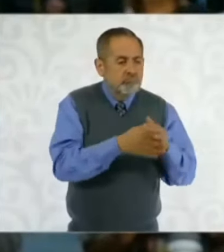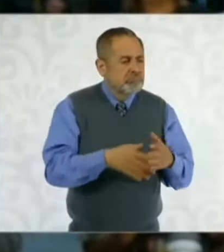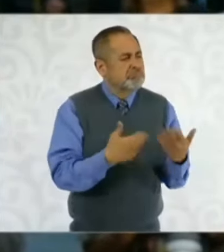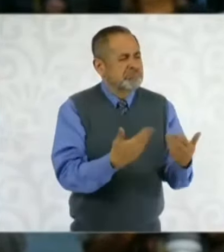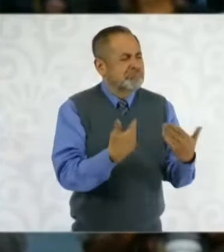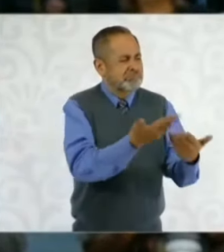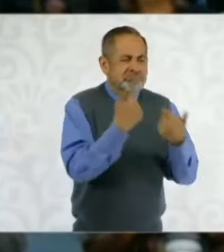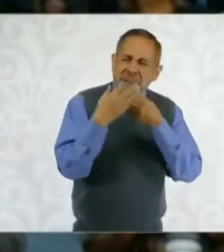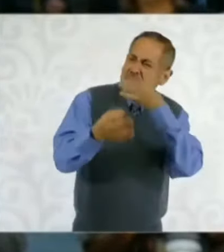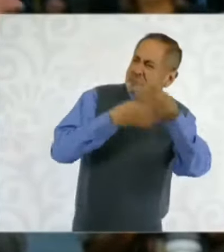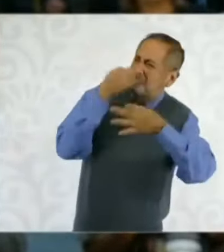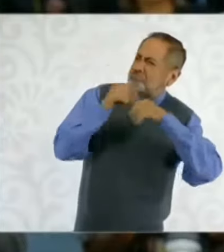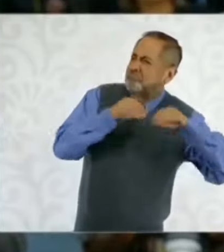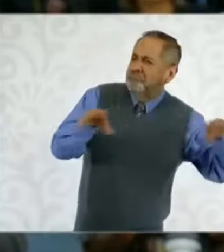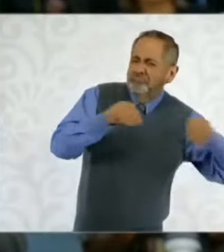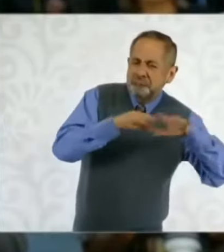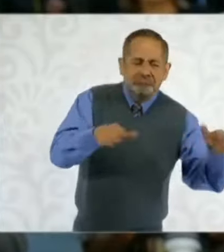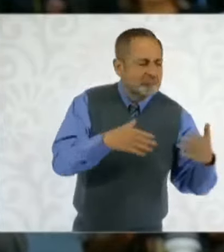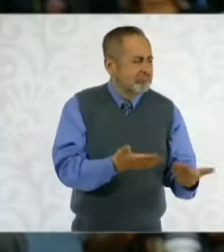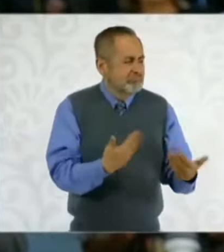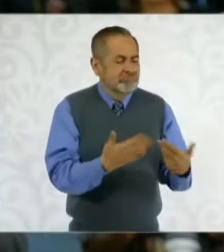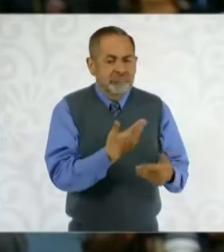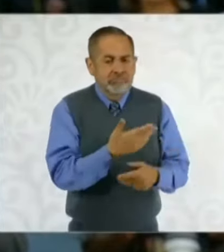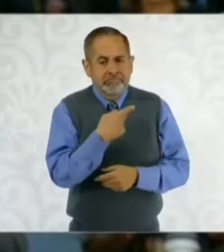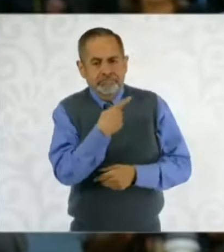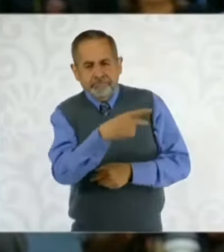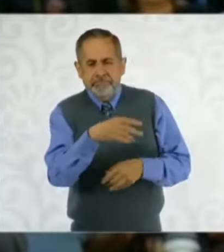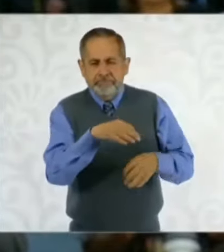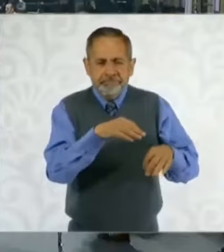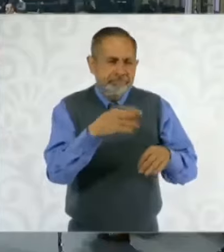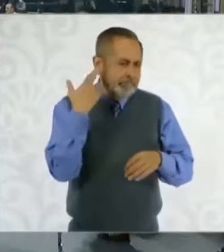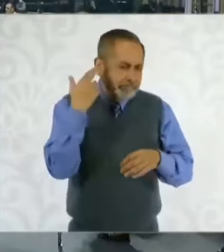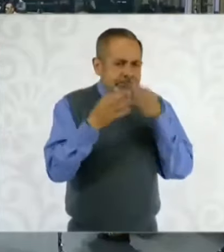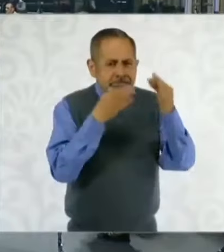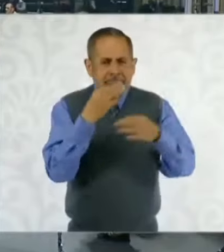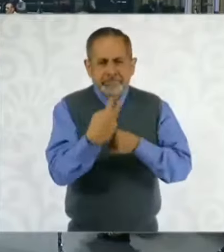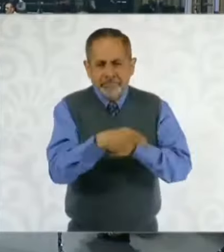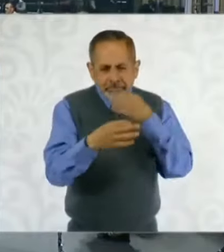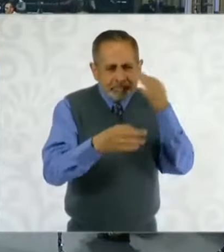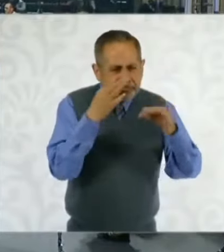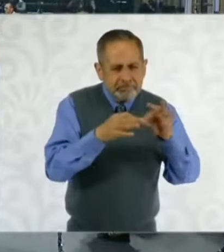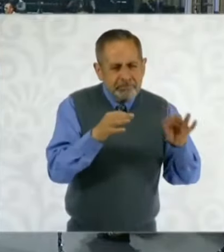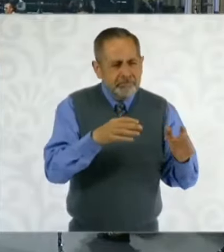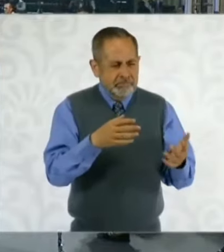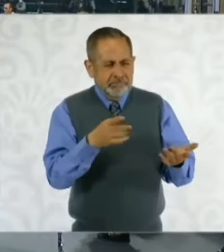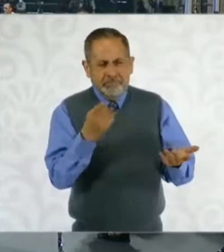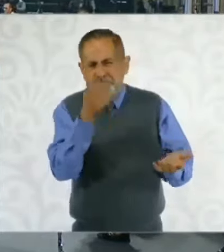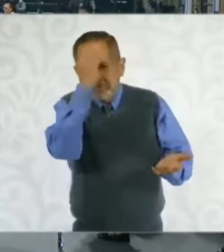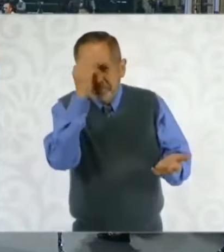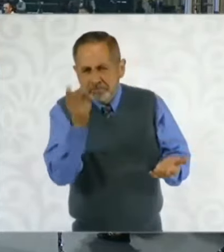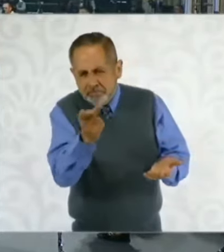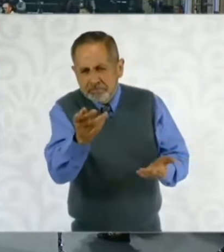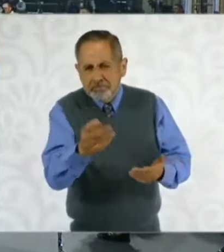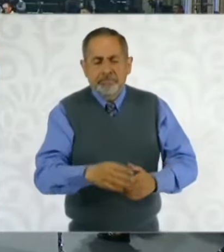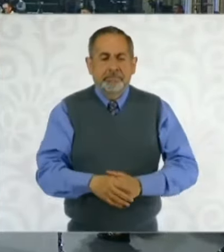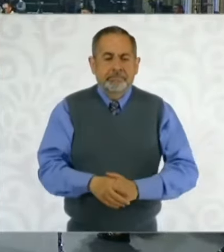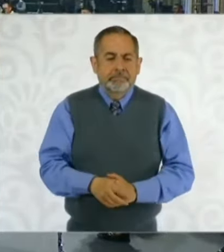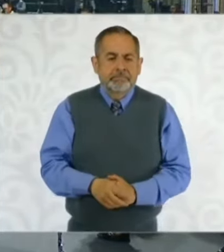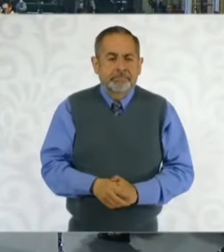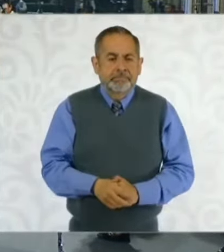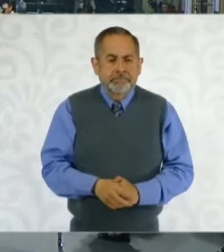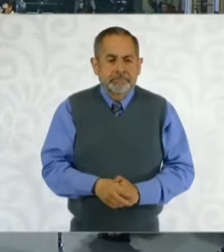decir cualquier cosa en sus radios o en sus televisoras. Para iniciar, Presidenta, por favor. Sí, Raúl, ¿por